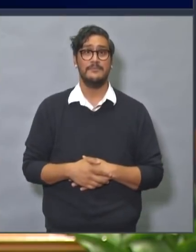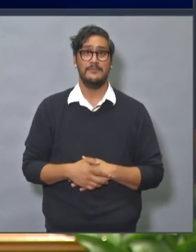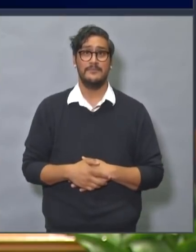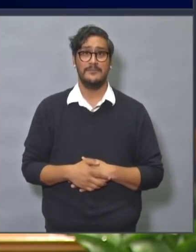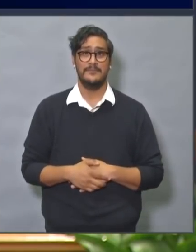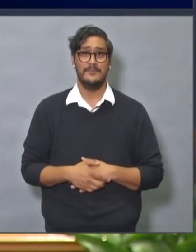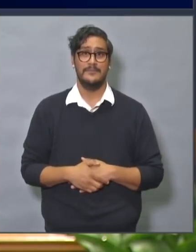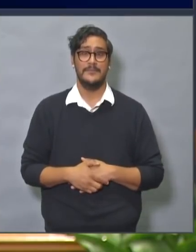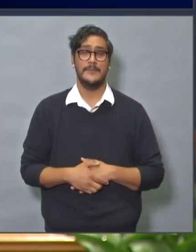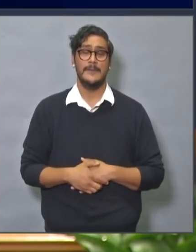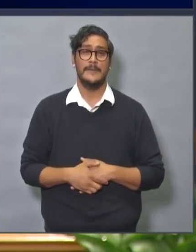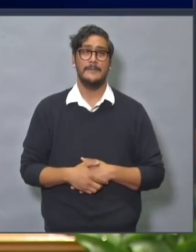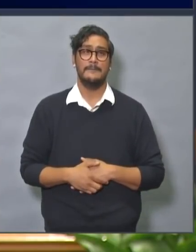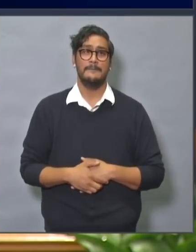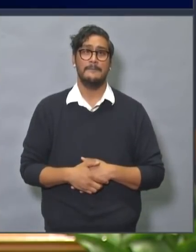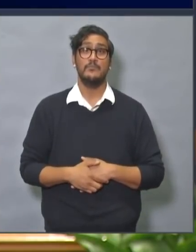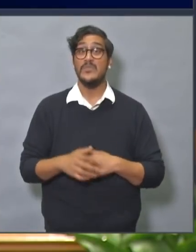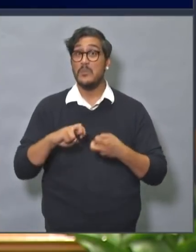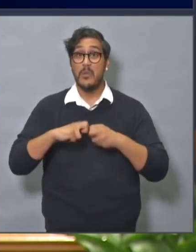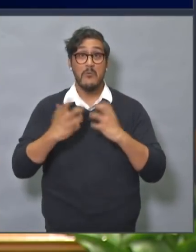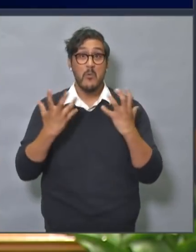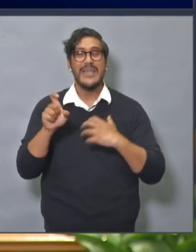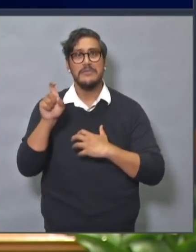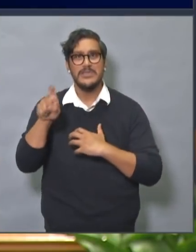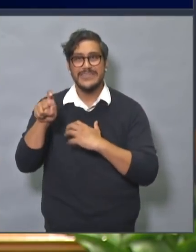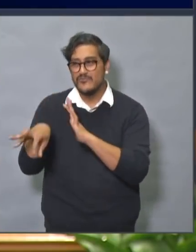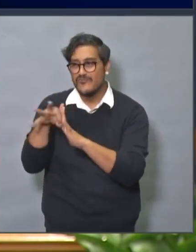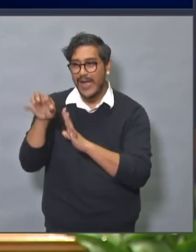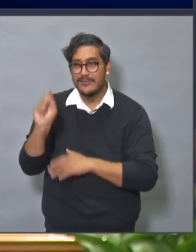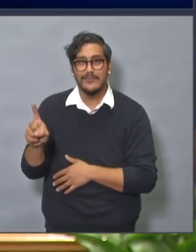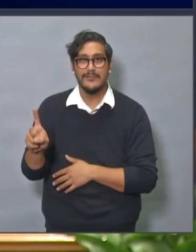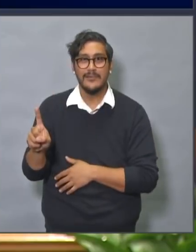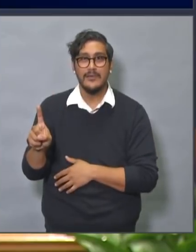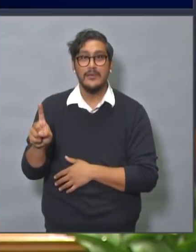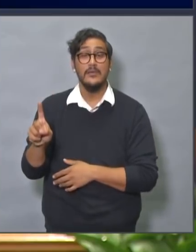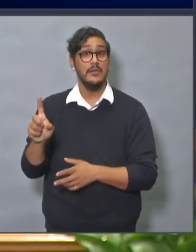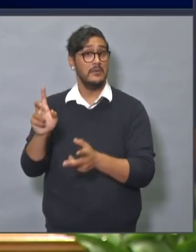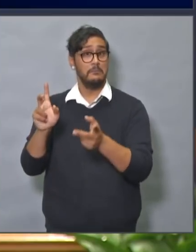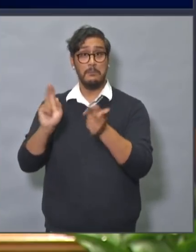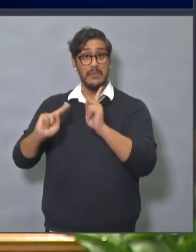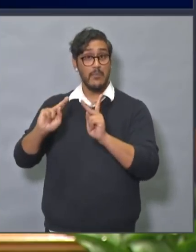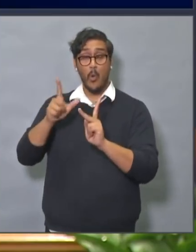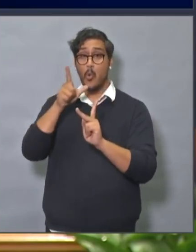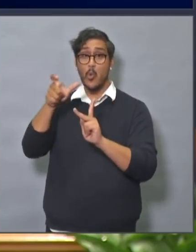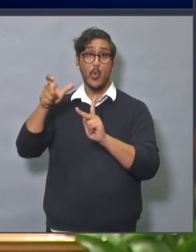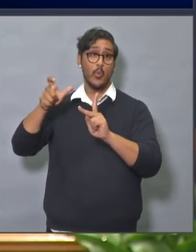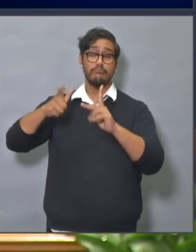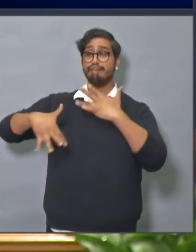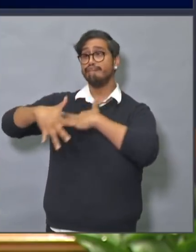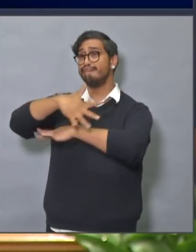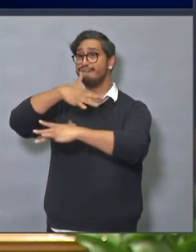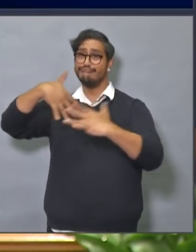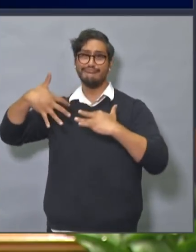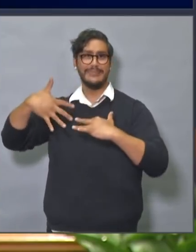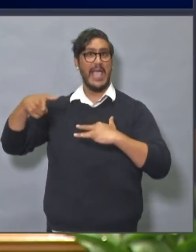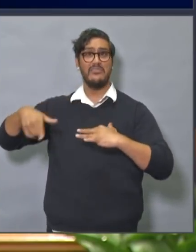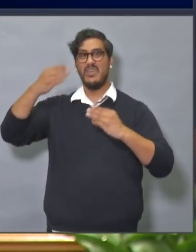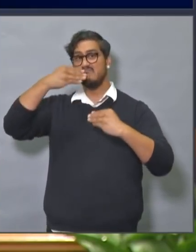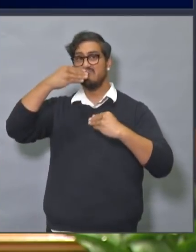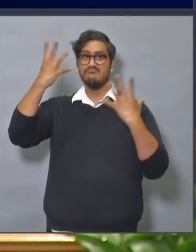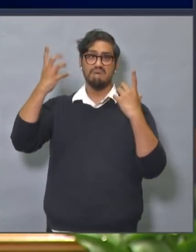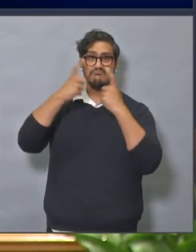de identificar. Las personas que se reúnen y no adhieren a las medidas de